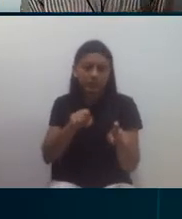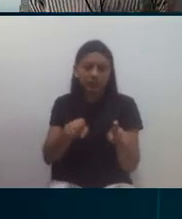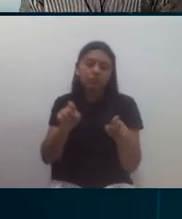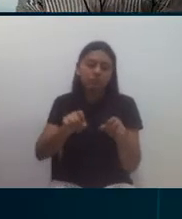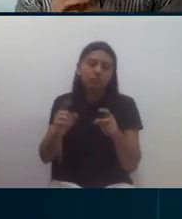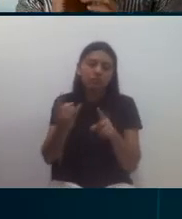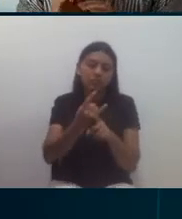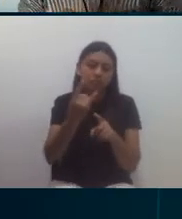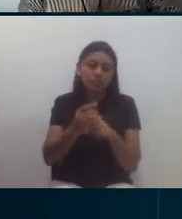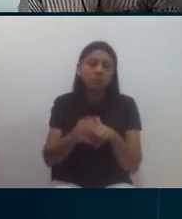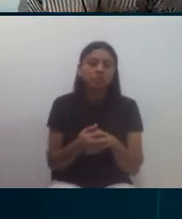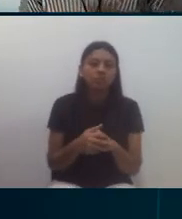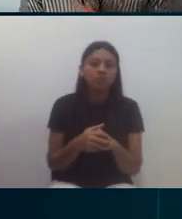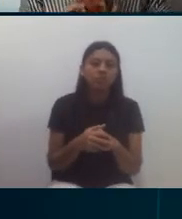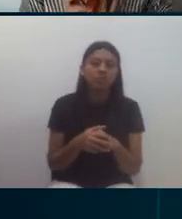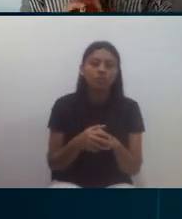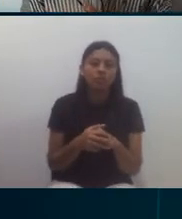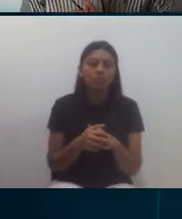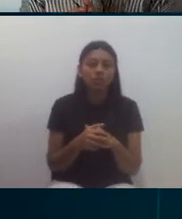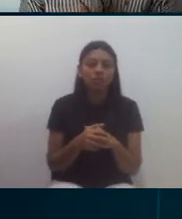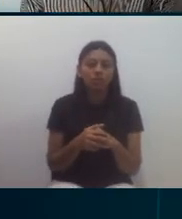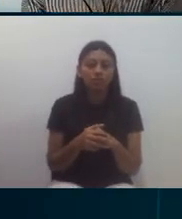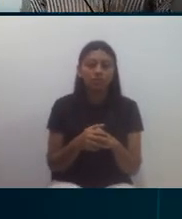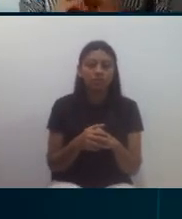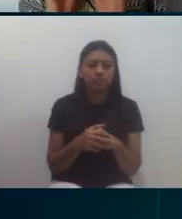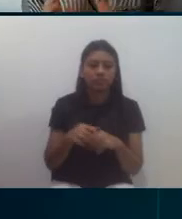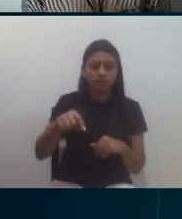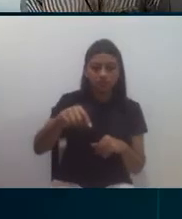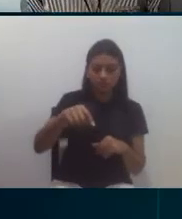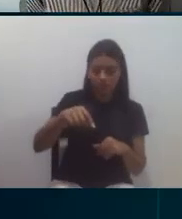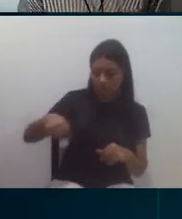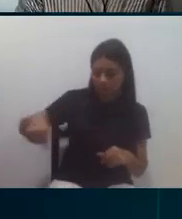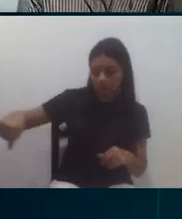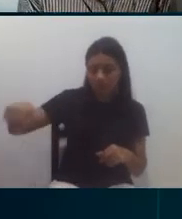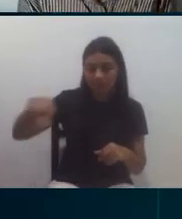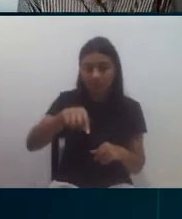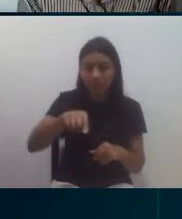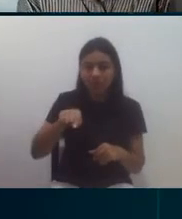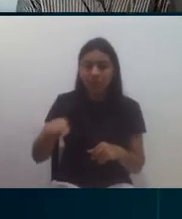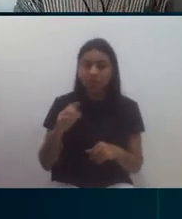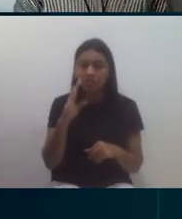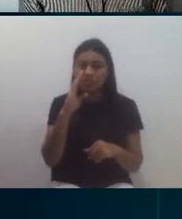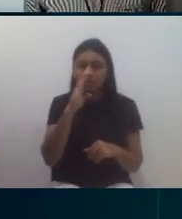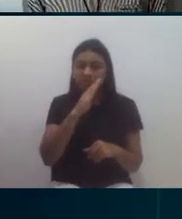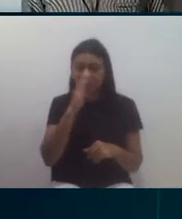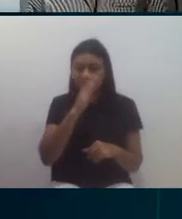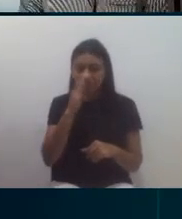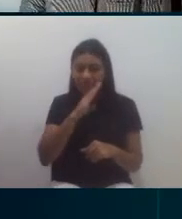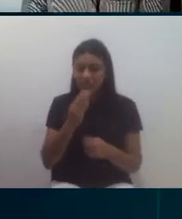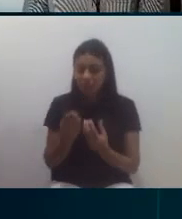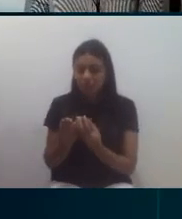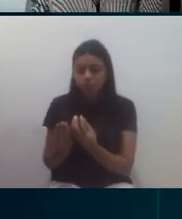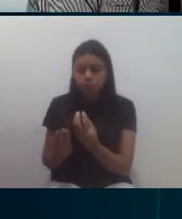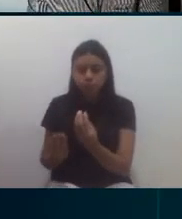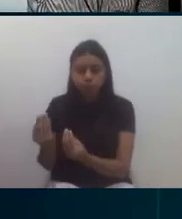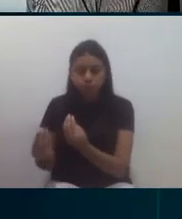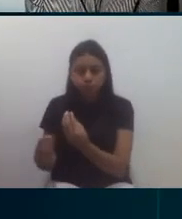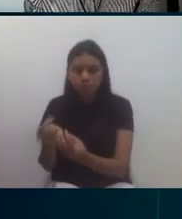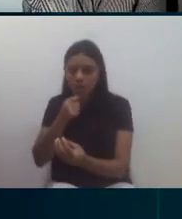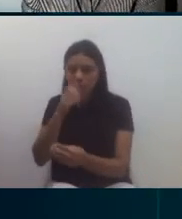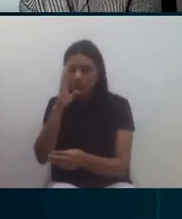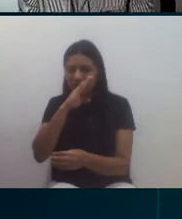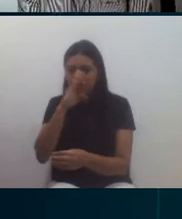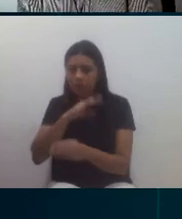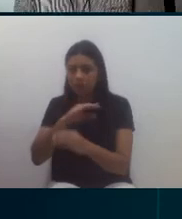decir, listo, los lodos de aguas residuales nos sirven para extraer líquidos para hacer biodiesel. Ahora, se han hecho